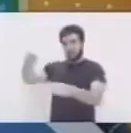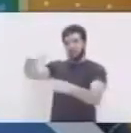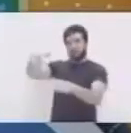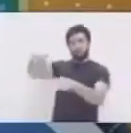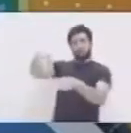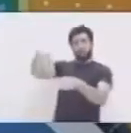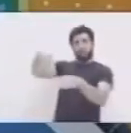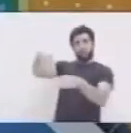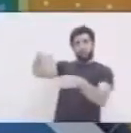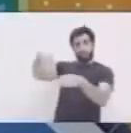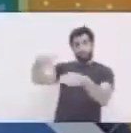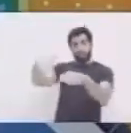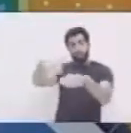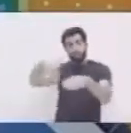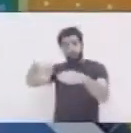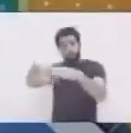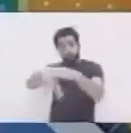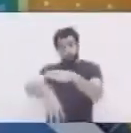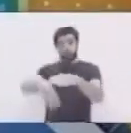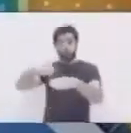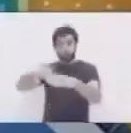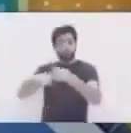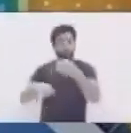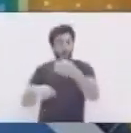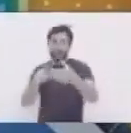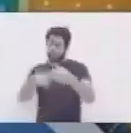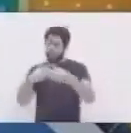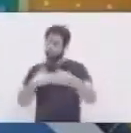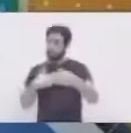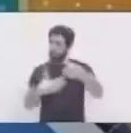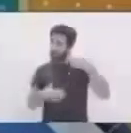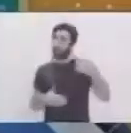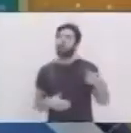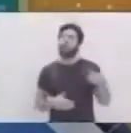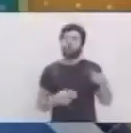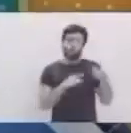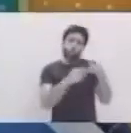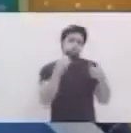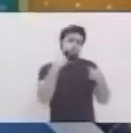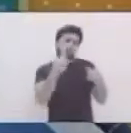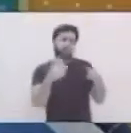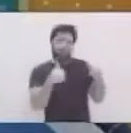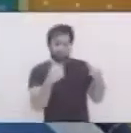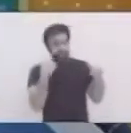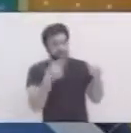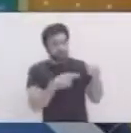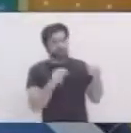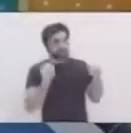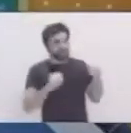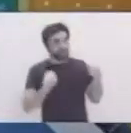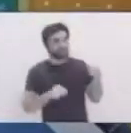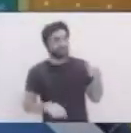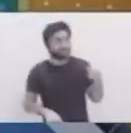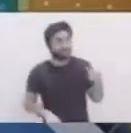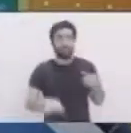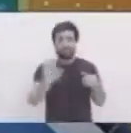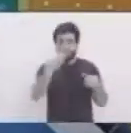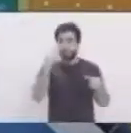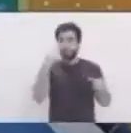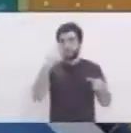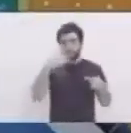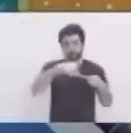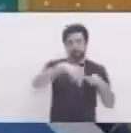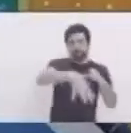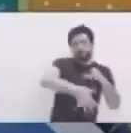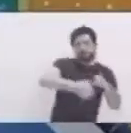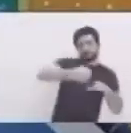bien, entonces, gracias, muy bien, no se queden con ninguno. Eso, muy bien. Entonces, ahora, tú vas a sacar lo que encuentres en esta